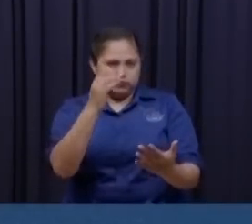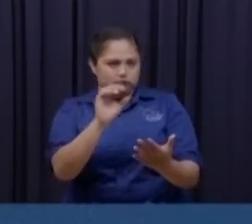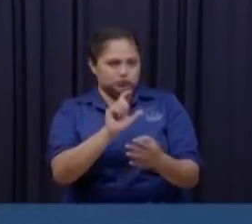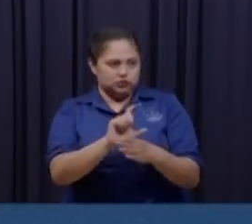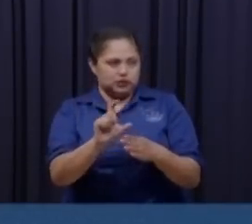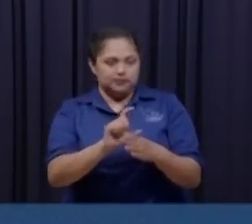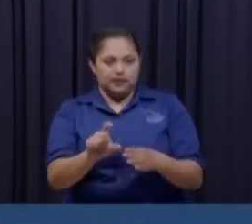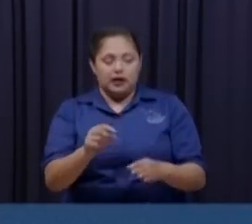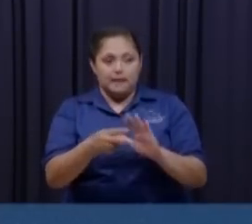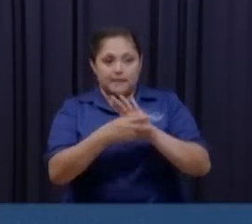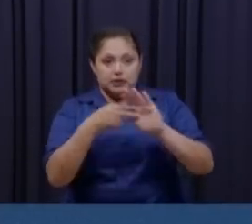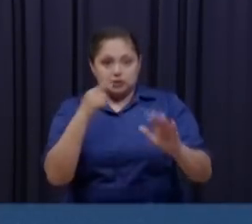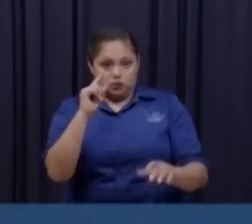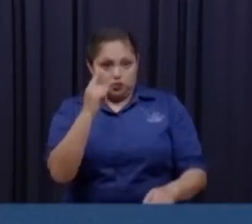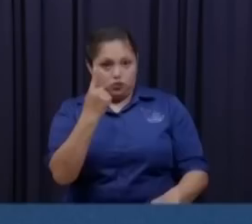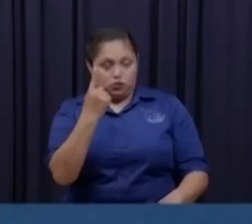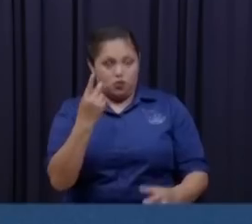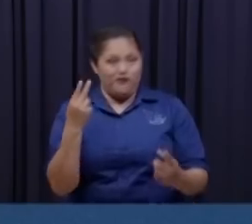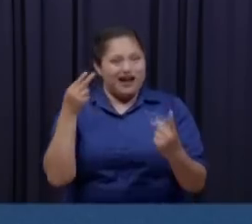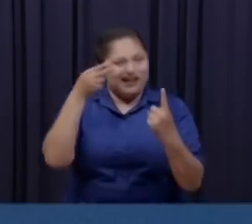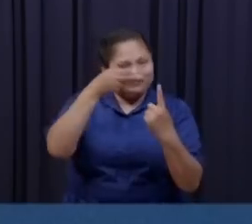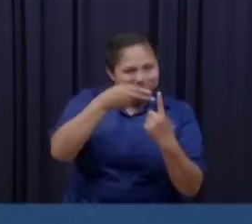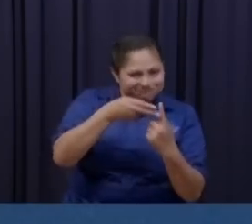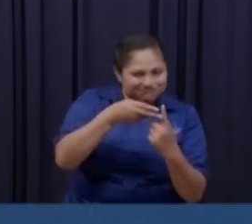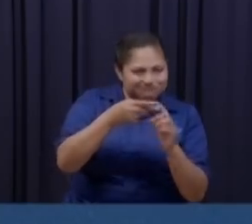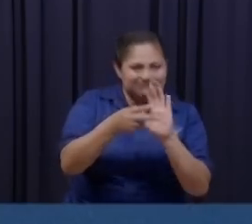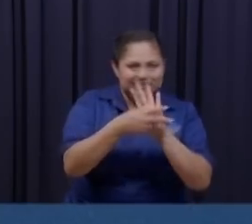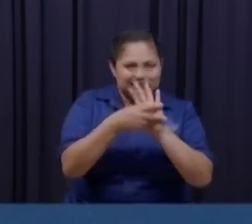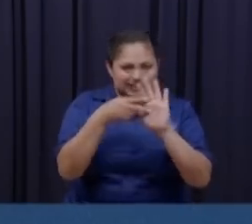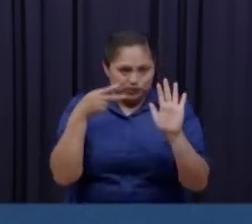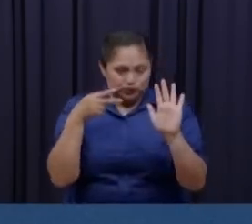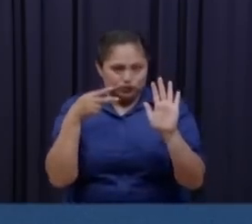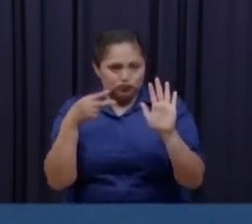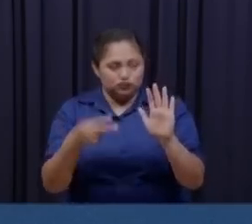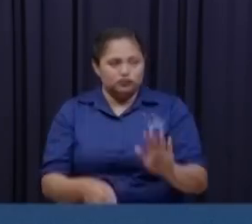versículo 1 hasta el versículo, vamos a ver,